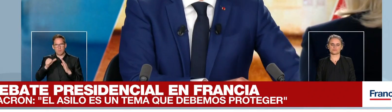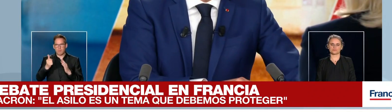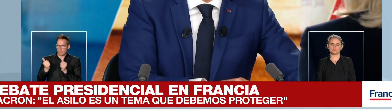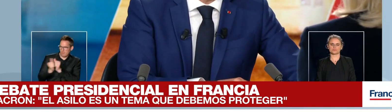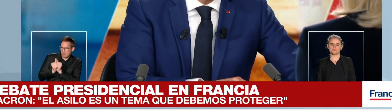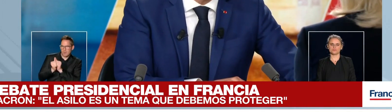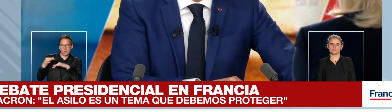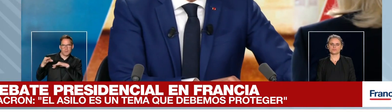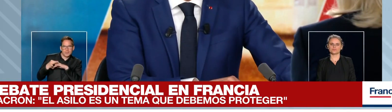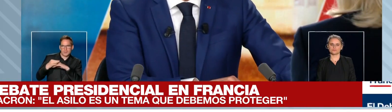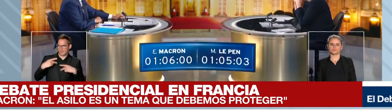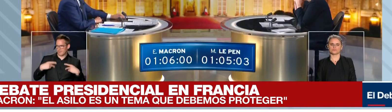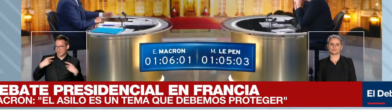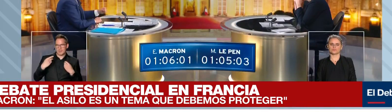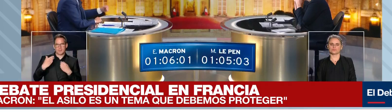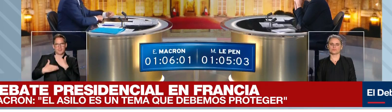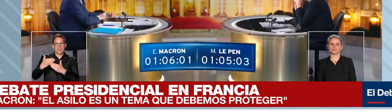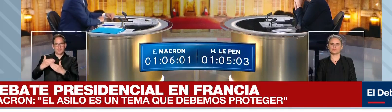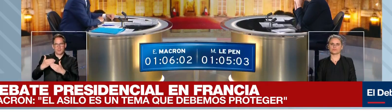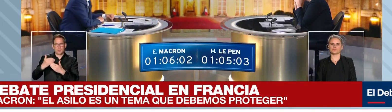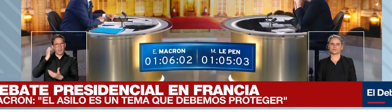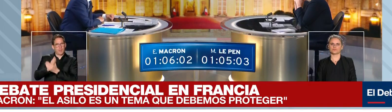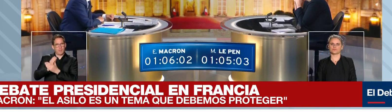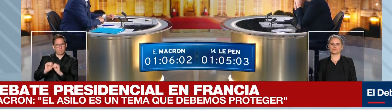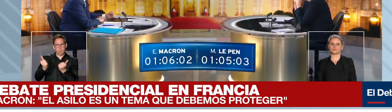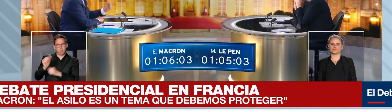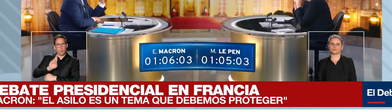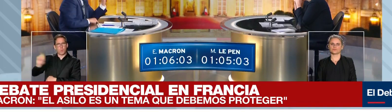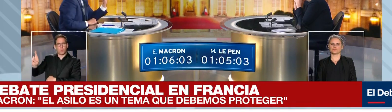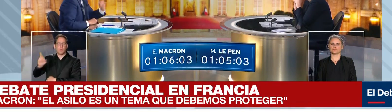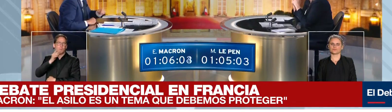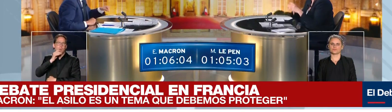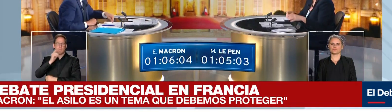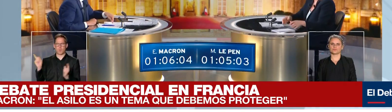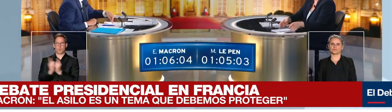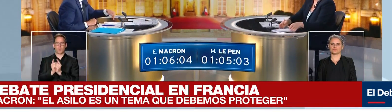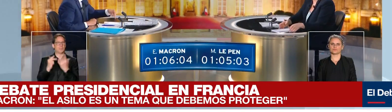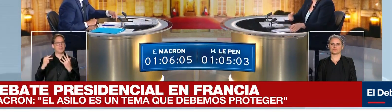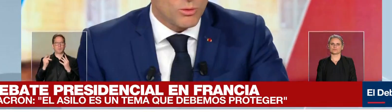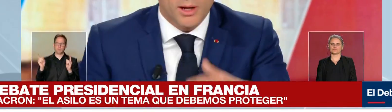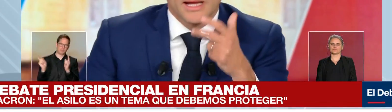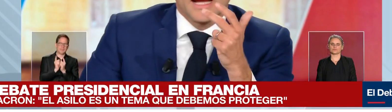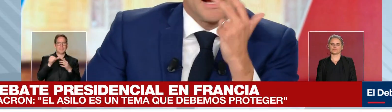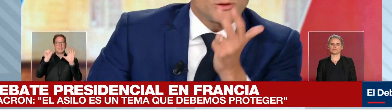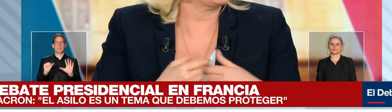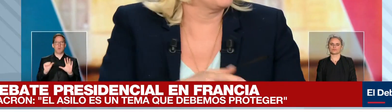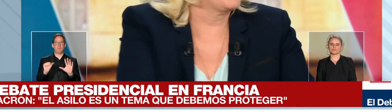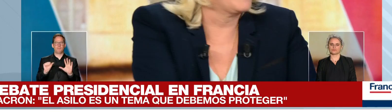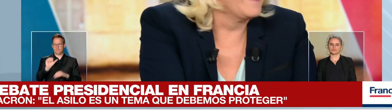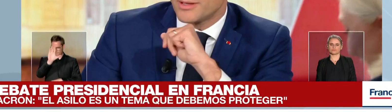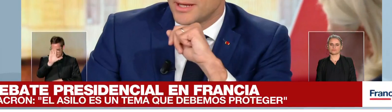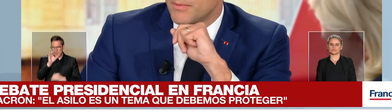comenzó a instalarse y es difícil reacompañarlo a sus países de origen. Todo esto se tiene que hacer en 6 meses máximo. Hay que cambiar las reglas.